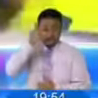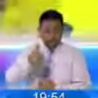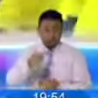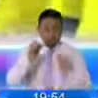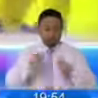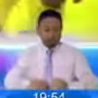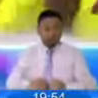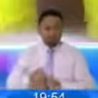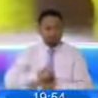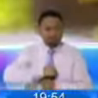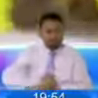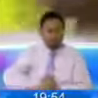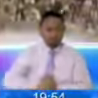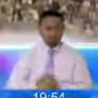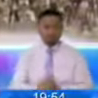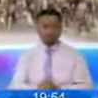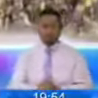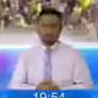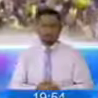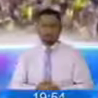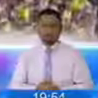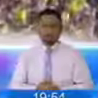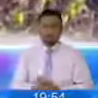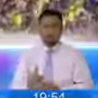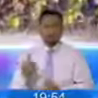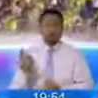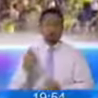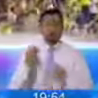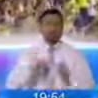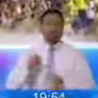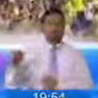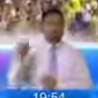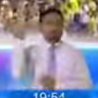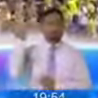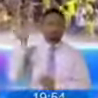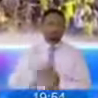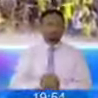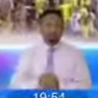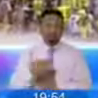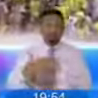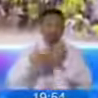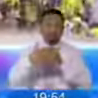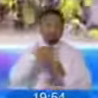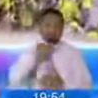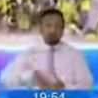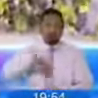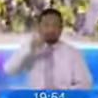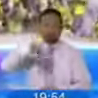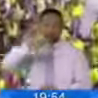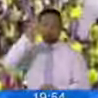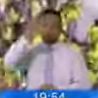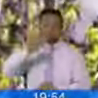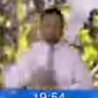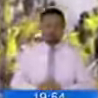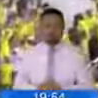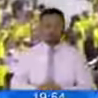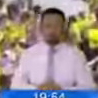puedan convertir jugadas sin gol sólo de esa forma la ilusión continuará camino 2018 informó hambre